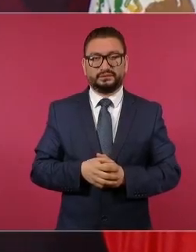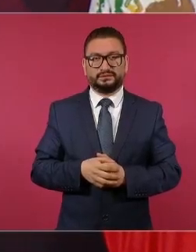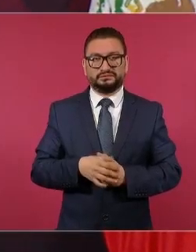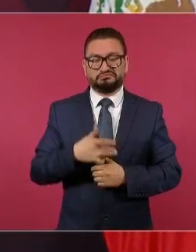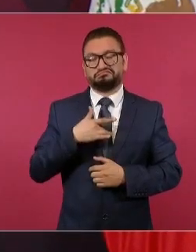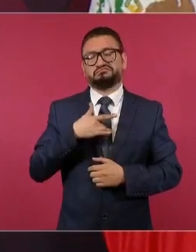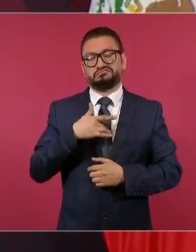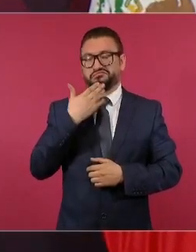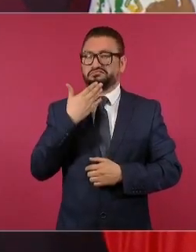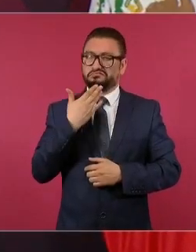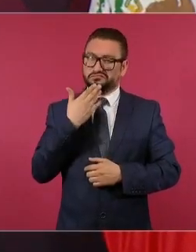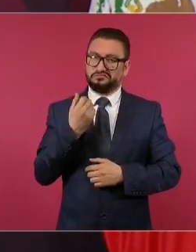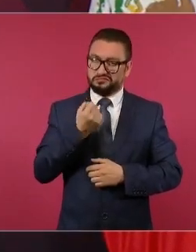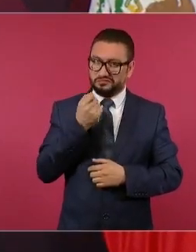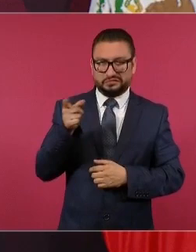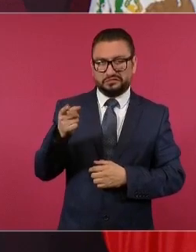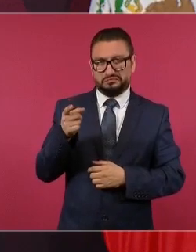Afortunadamente no.